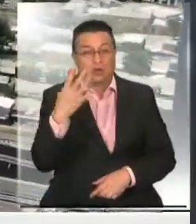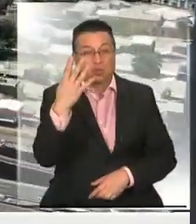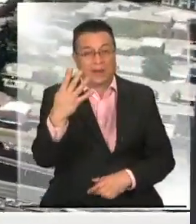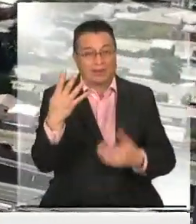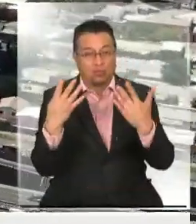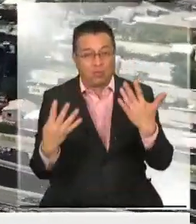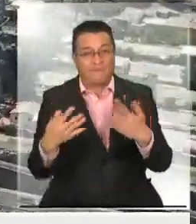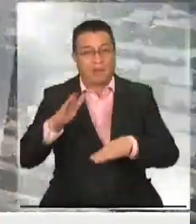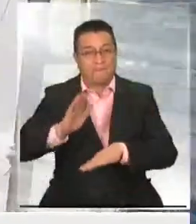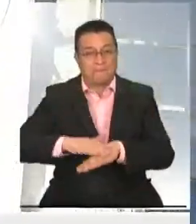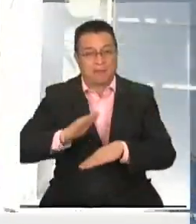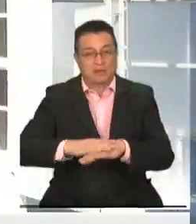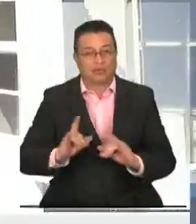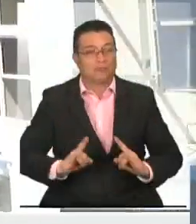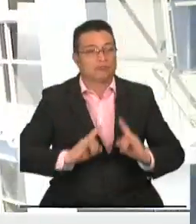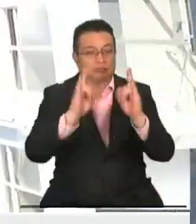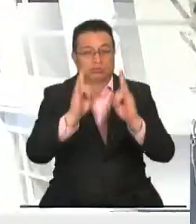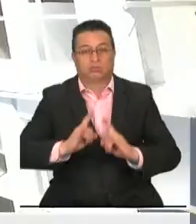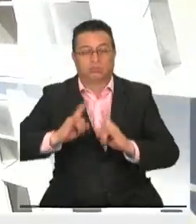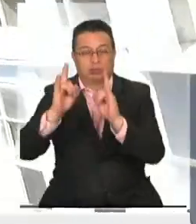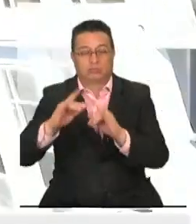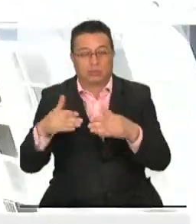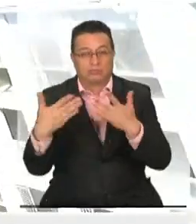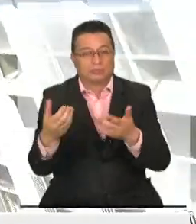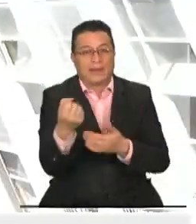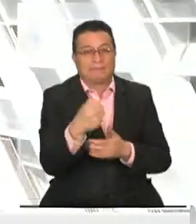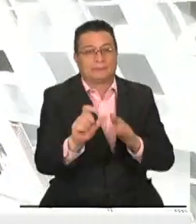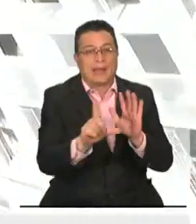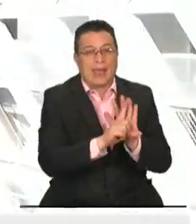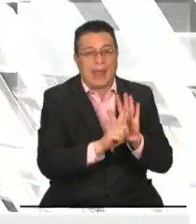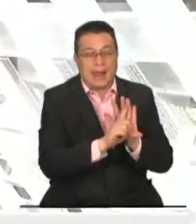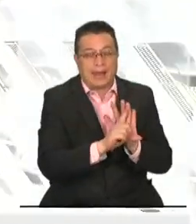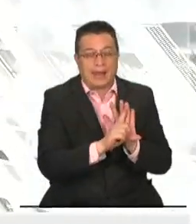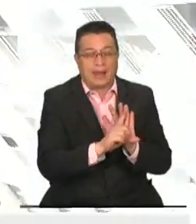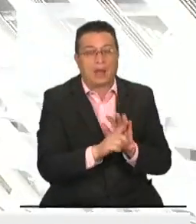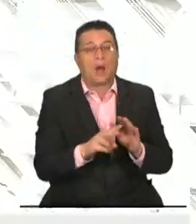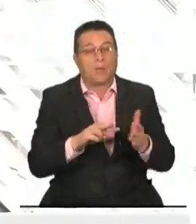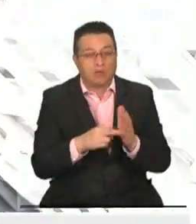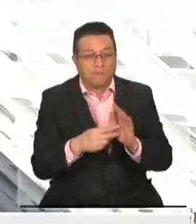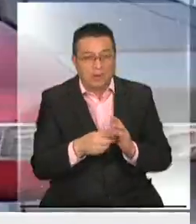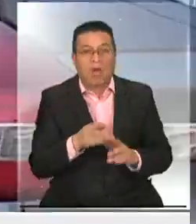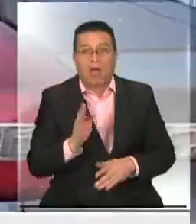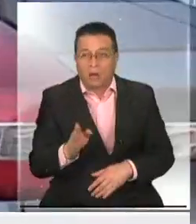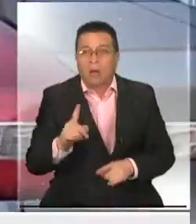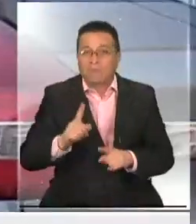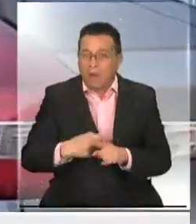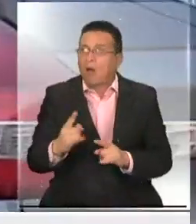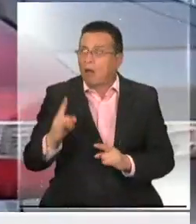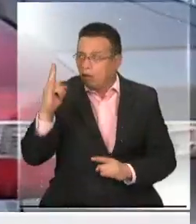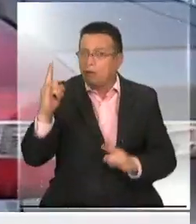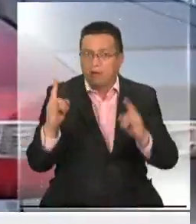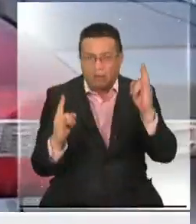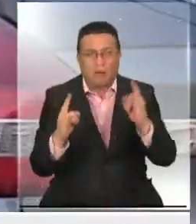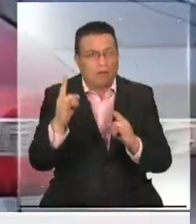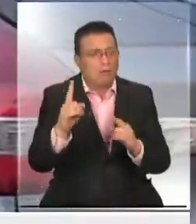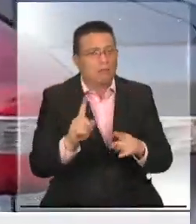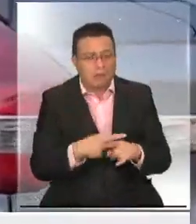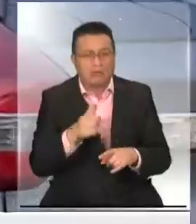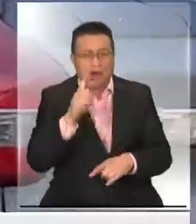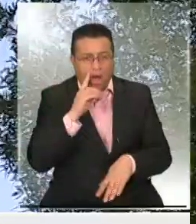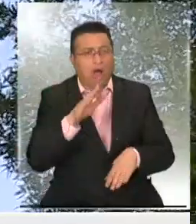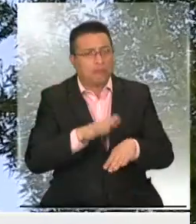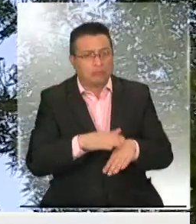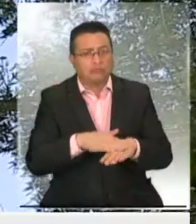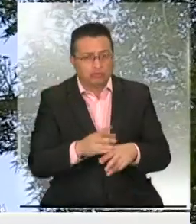49 los permisos de edificación que se entregaron de forma ilegal. El problema es que se siguen levantando edificios. Aún hay permisos